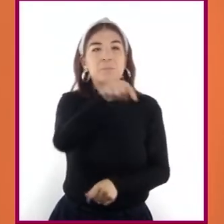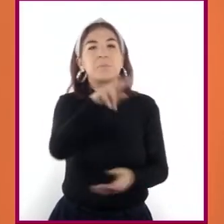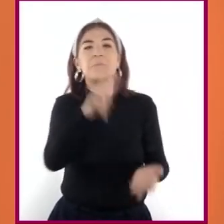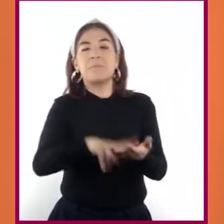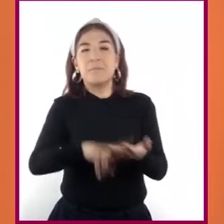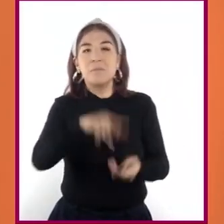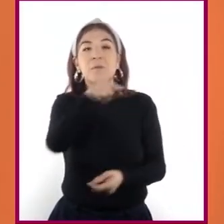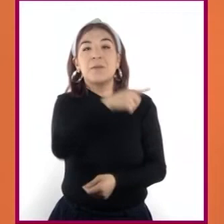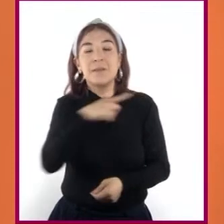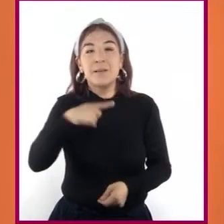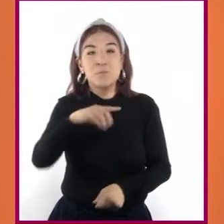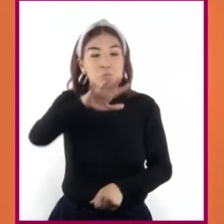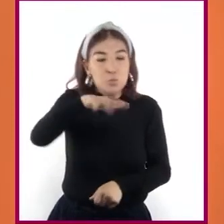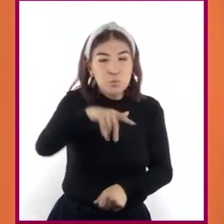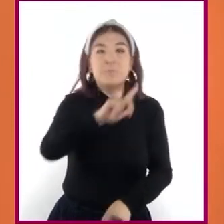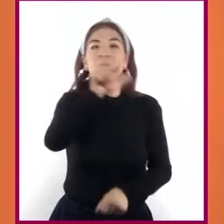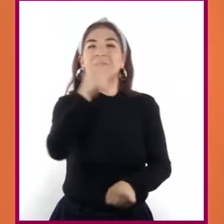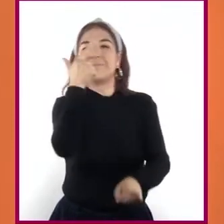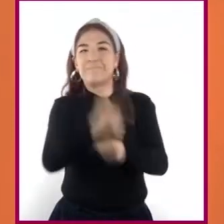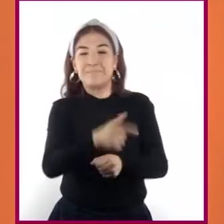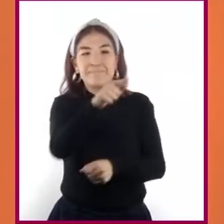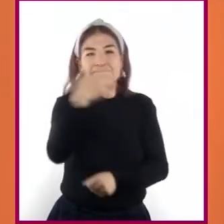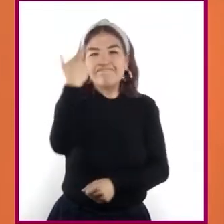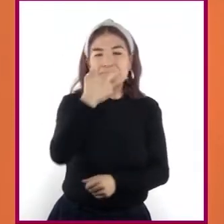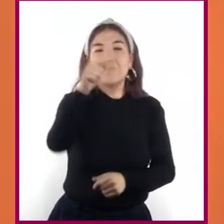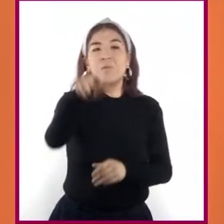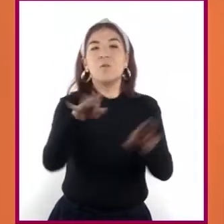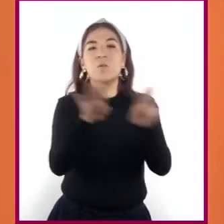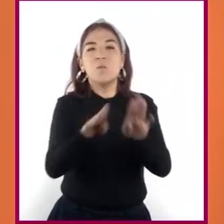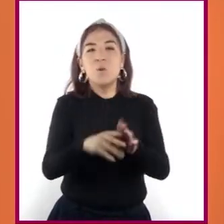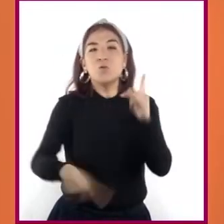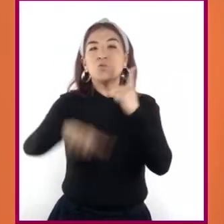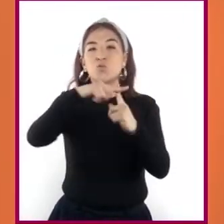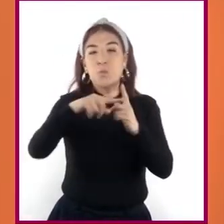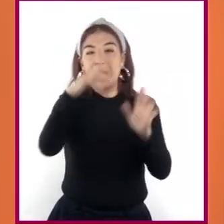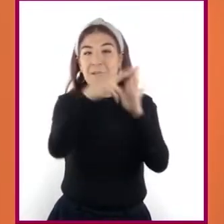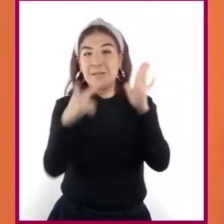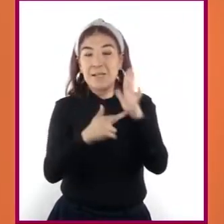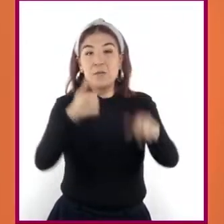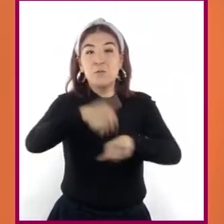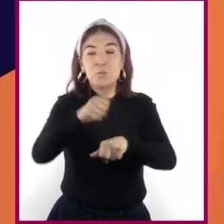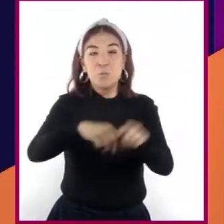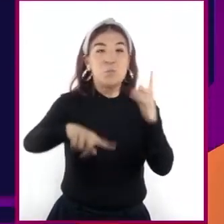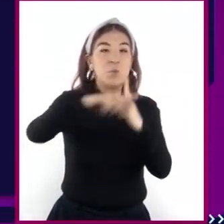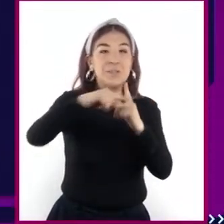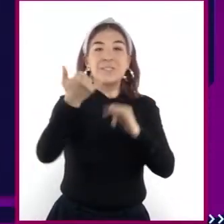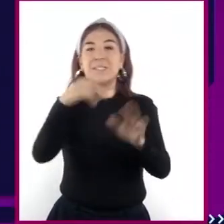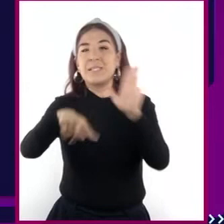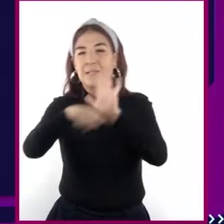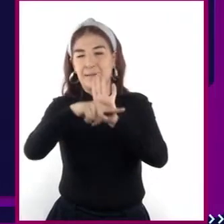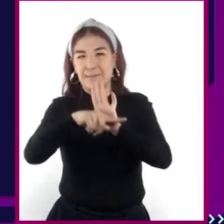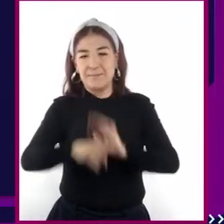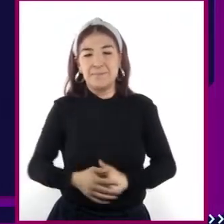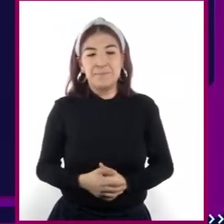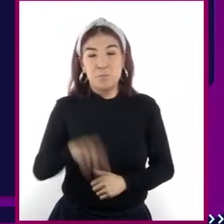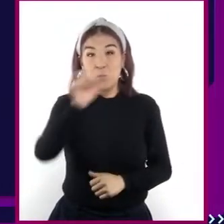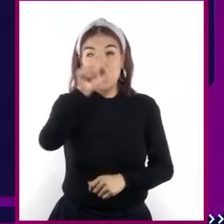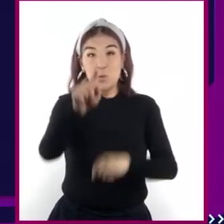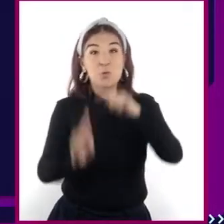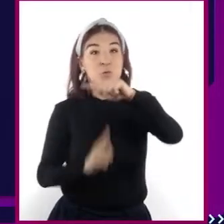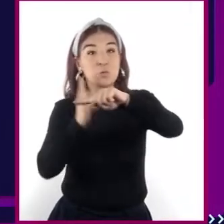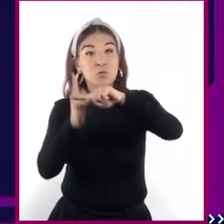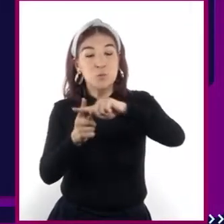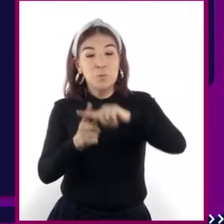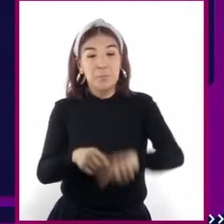Me parece adecuado, en este momento, revisar la regla de la adición de números positivos y negativos. Cuando sumamos